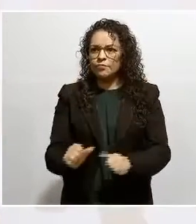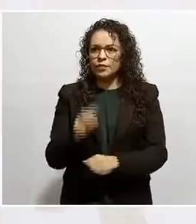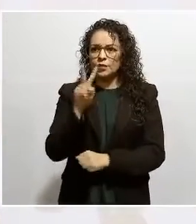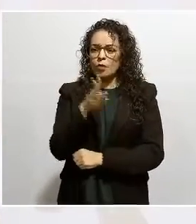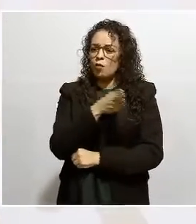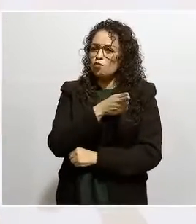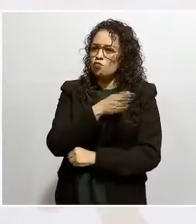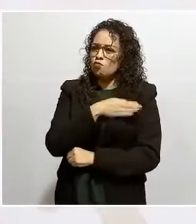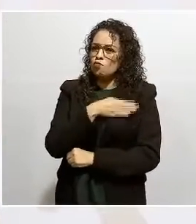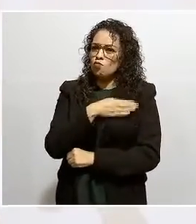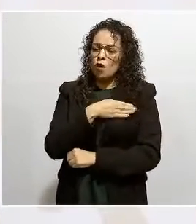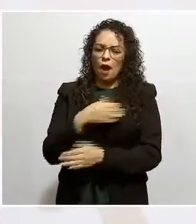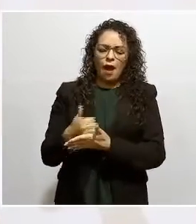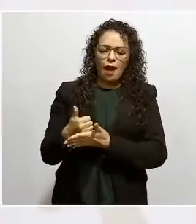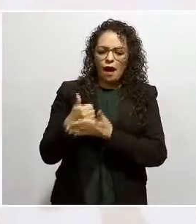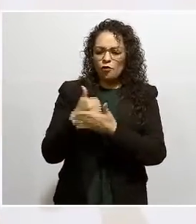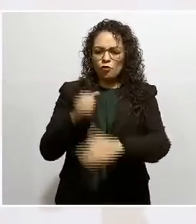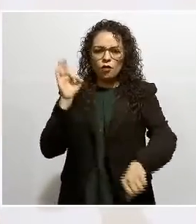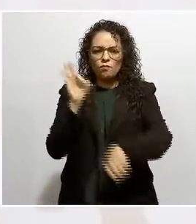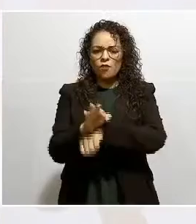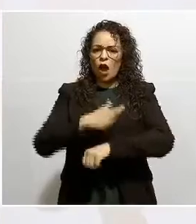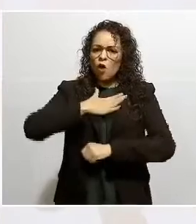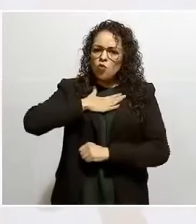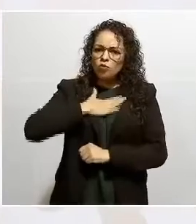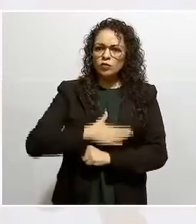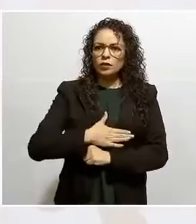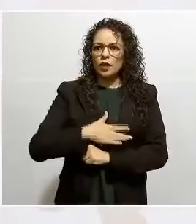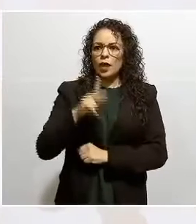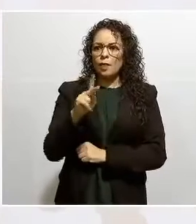ayudante de la justicia. Para Pellicer, el